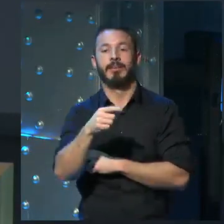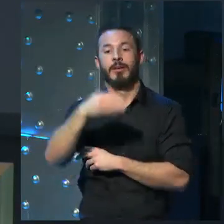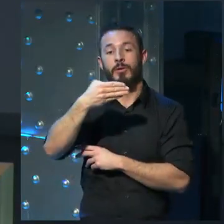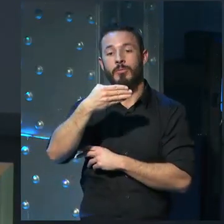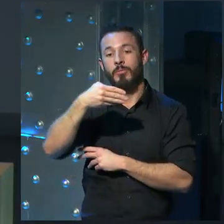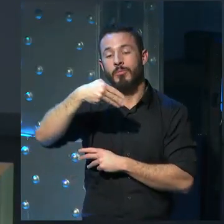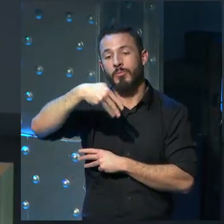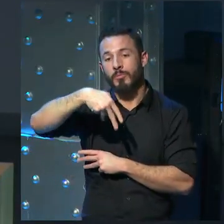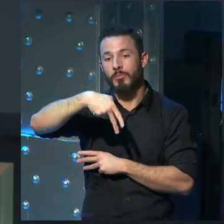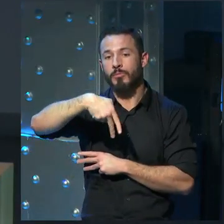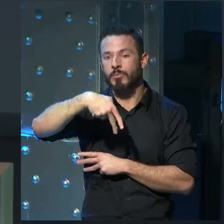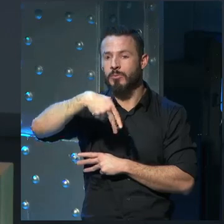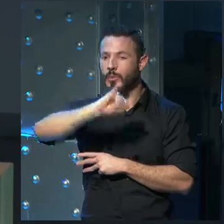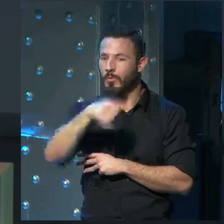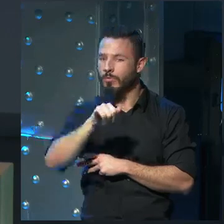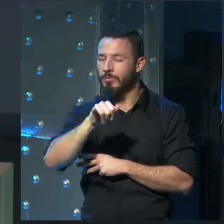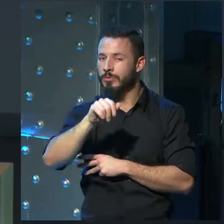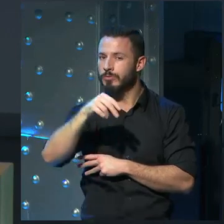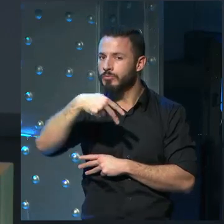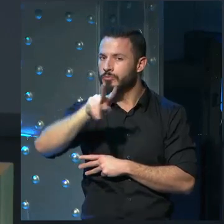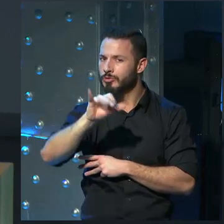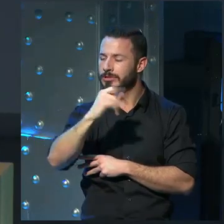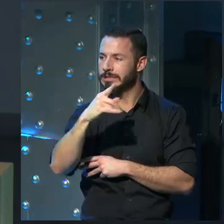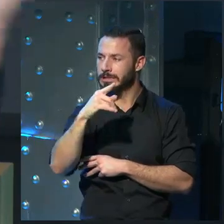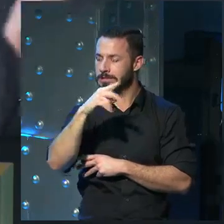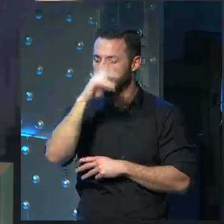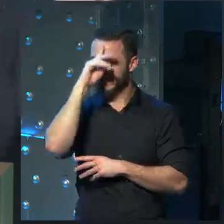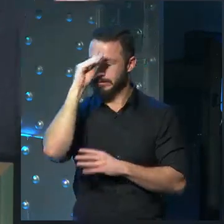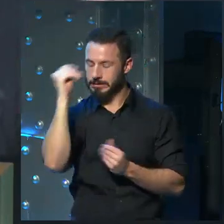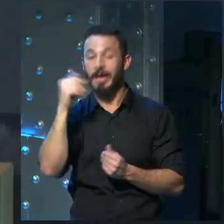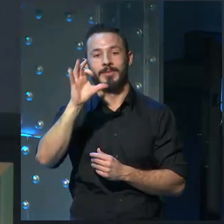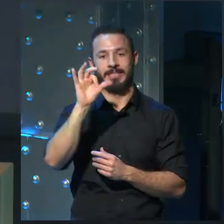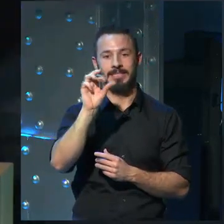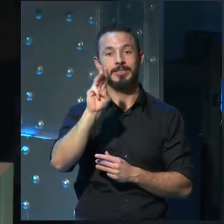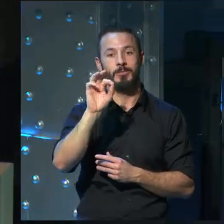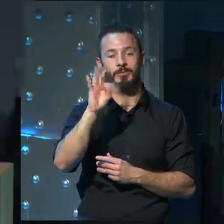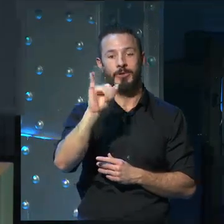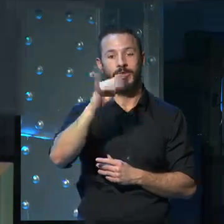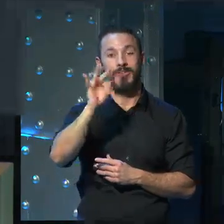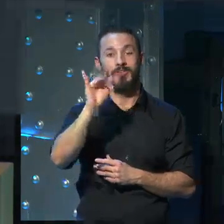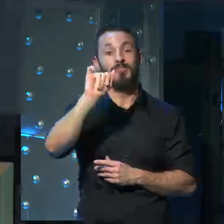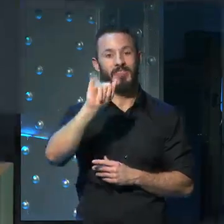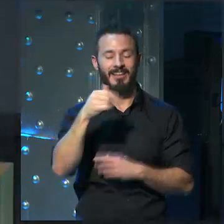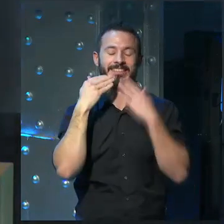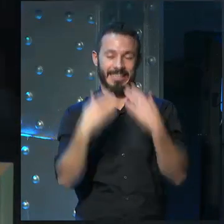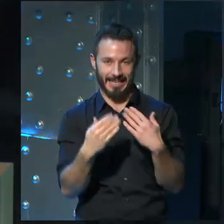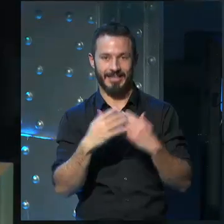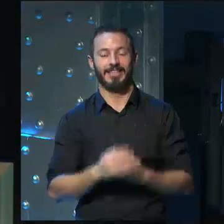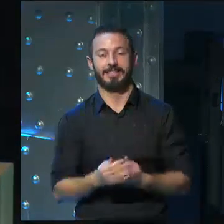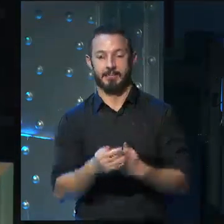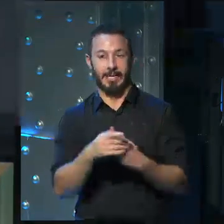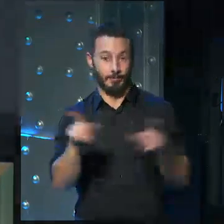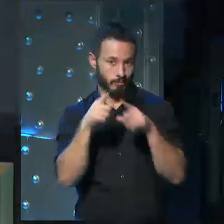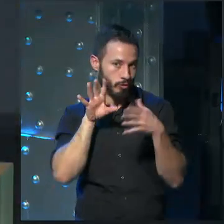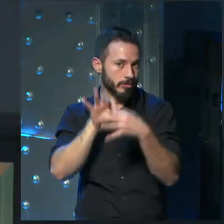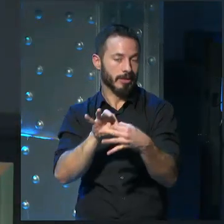se me ha ido el nombre, no me acuerdo, Spotify es lo que quería decir, gracias. Pues también